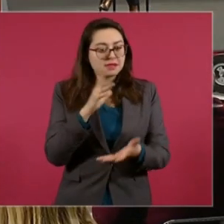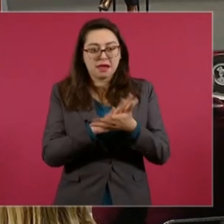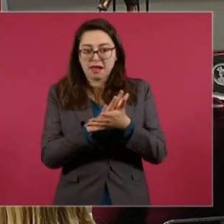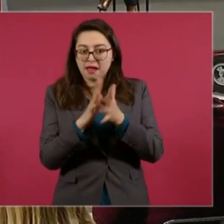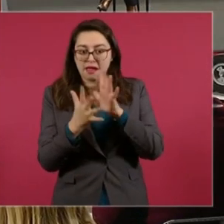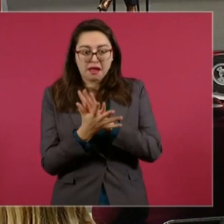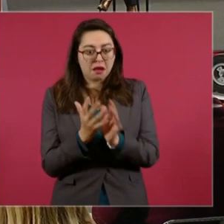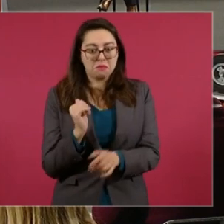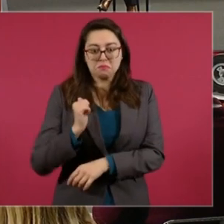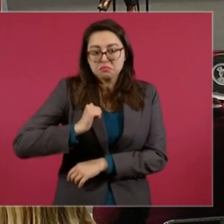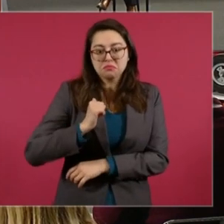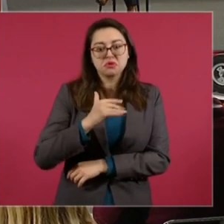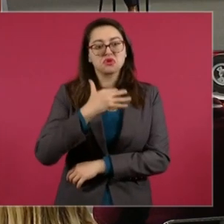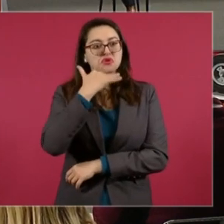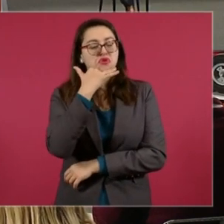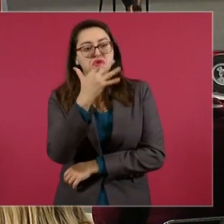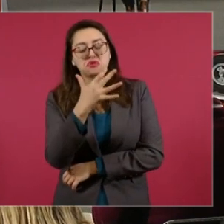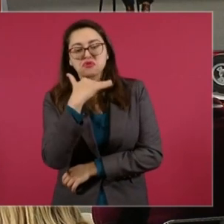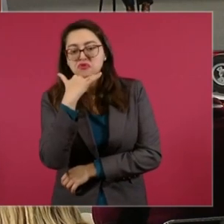sin corrupción,